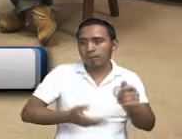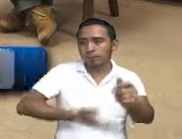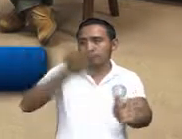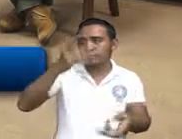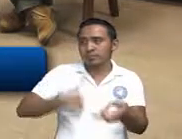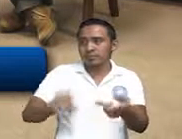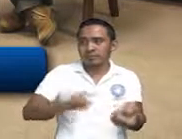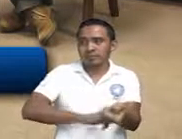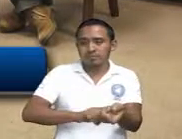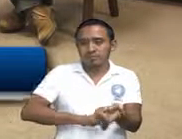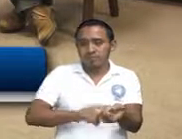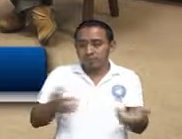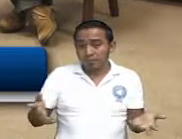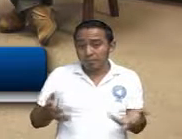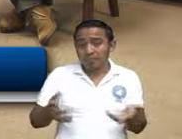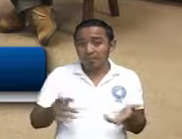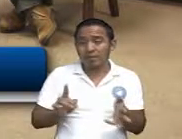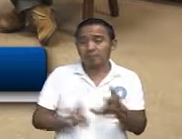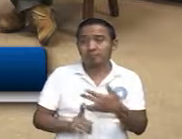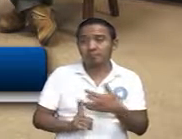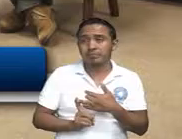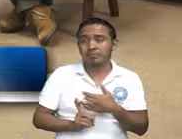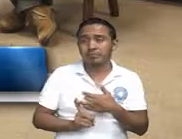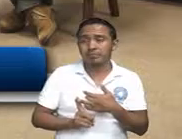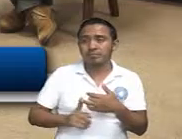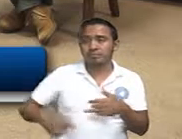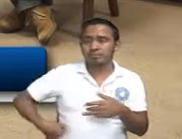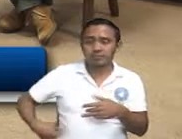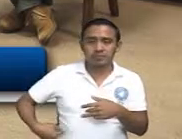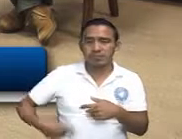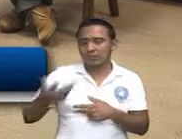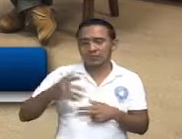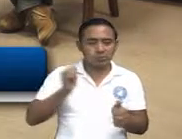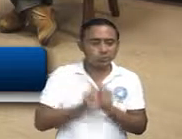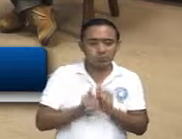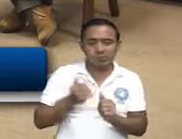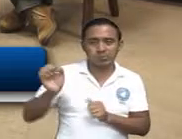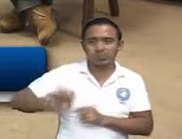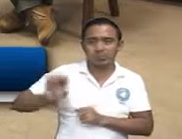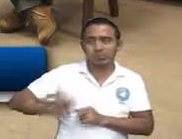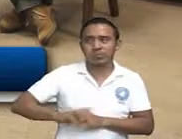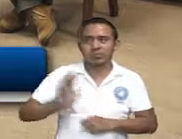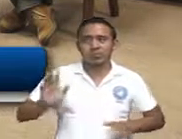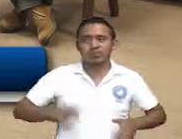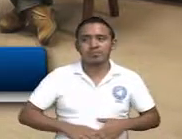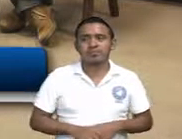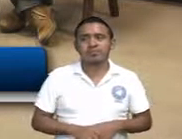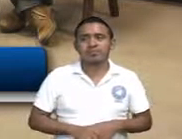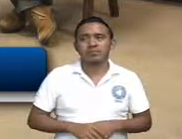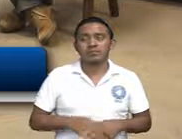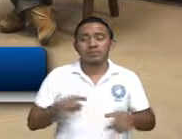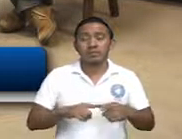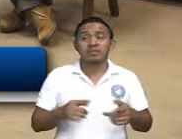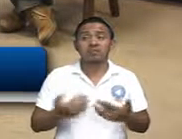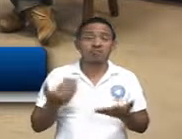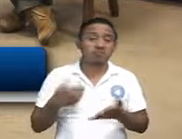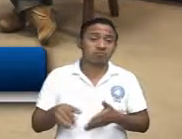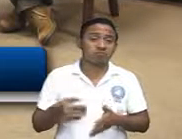es diabético, si tiene el hígado, bueno, el hígado obviamente lo va a tener dañado, sí. Eso incluso,